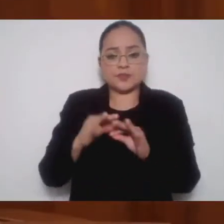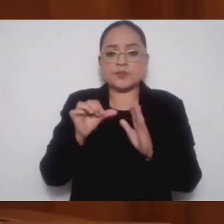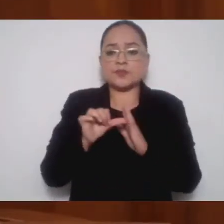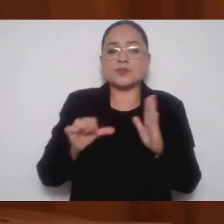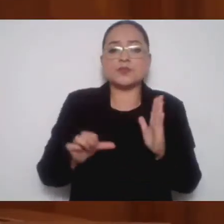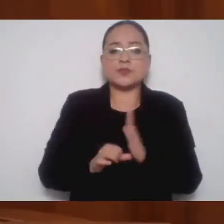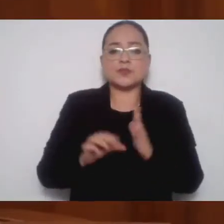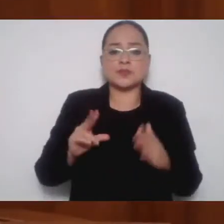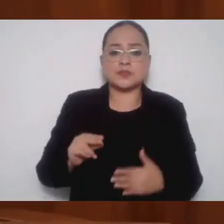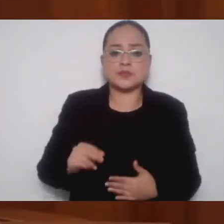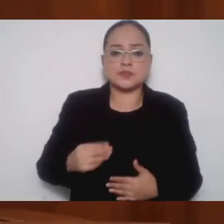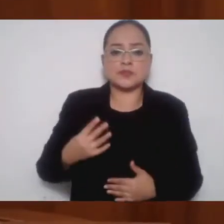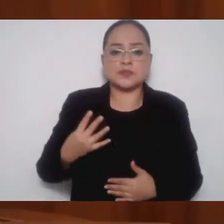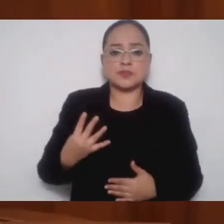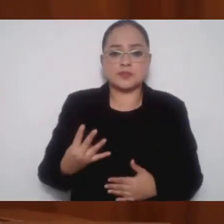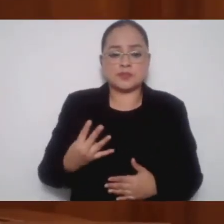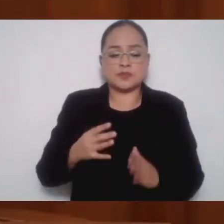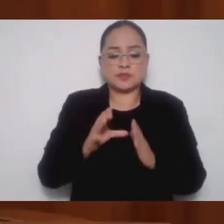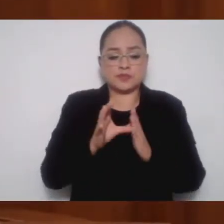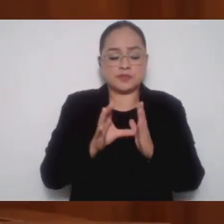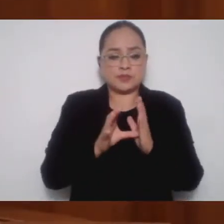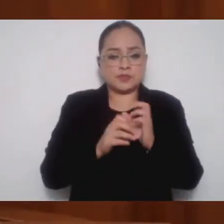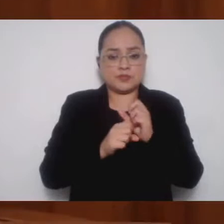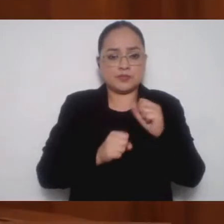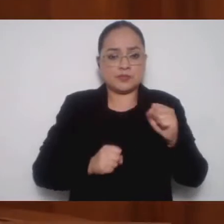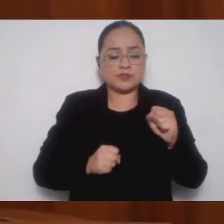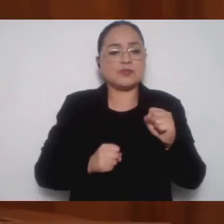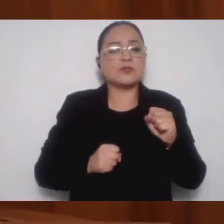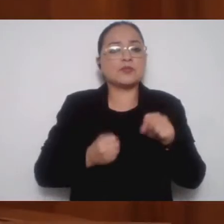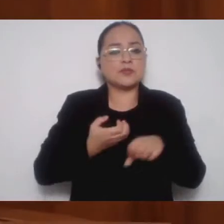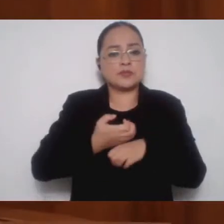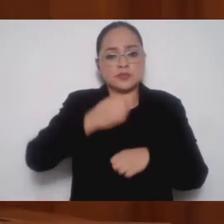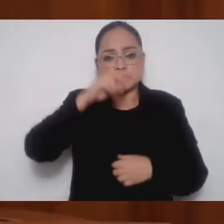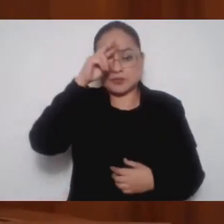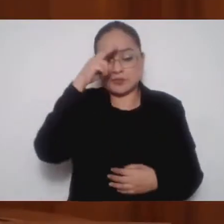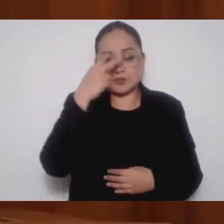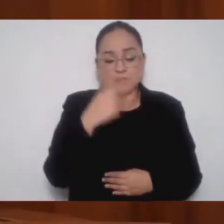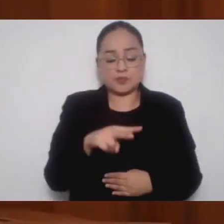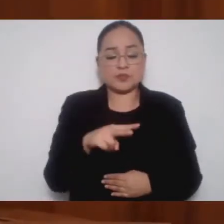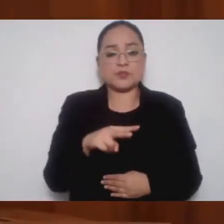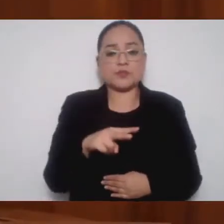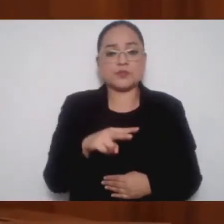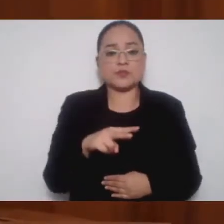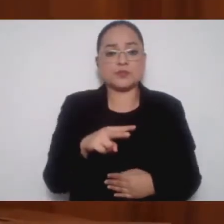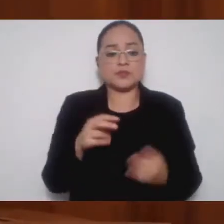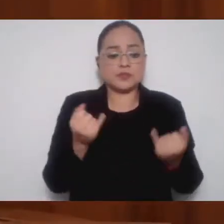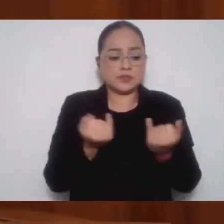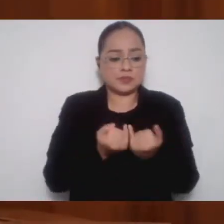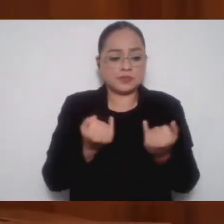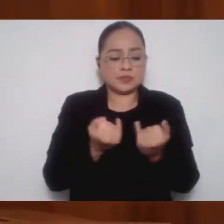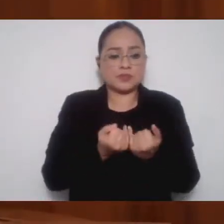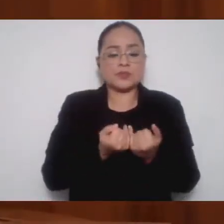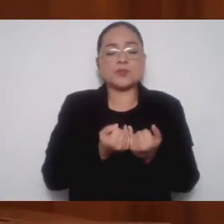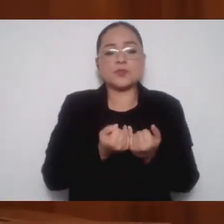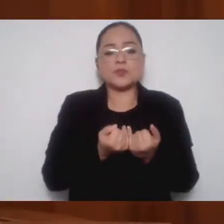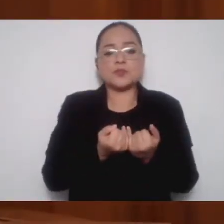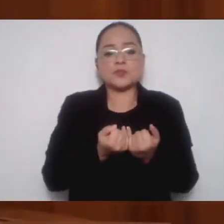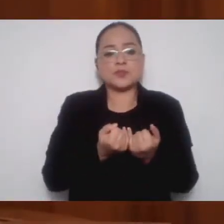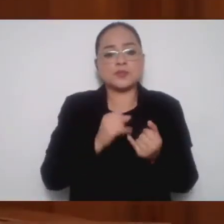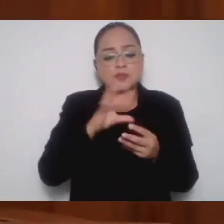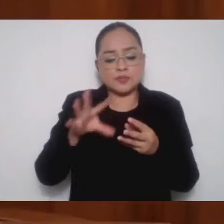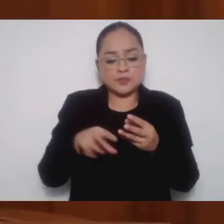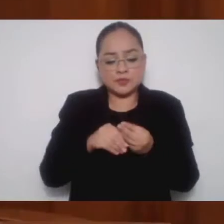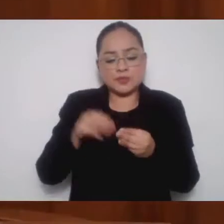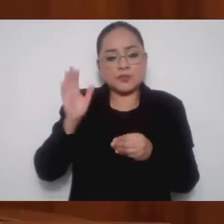artículo 84 de la Constitución Política del Estado Libre y Soberano de México y con aquellos